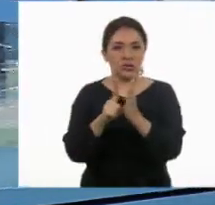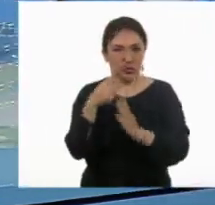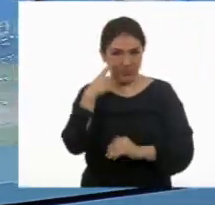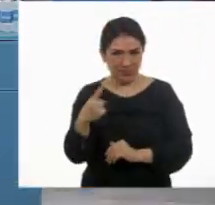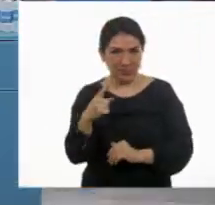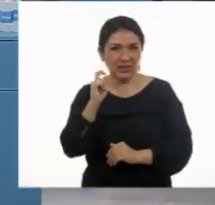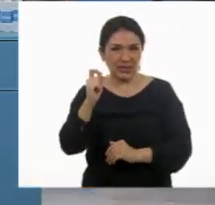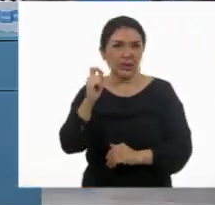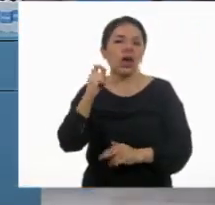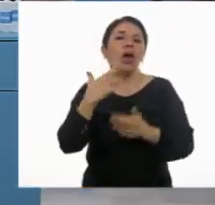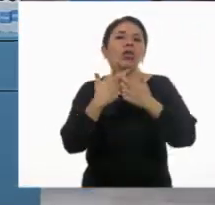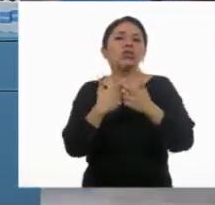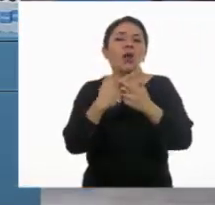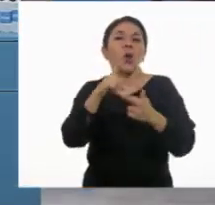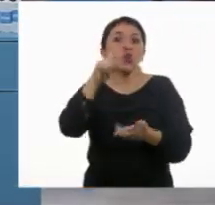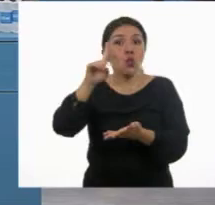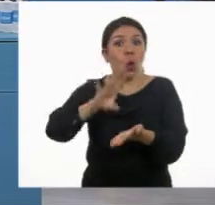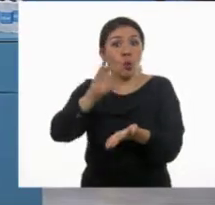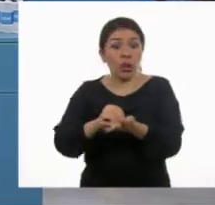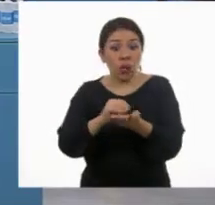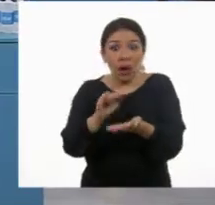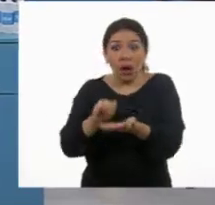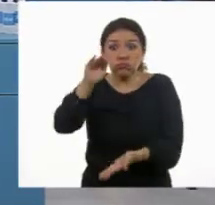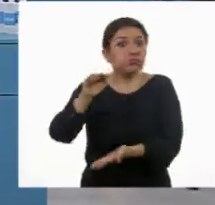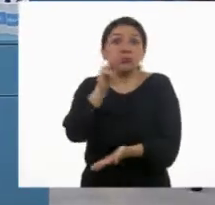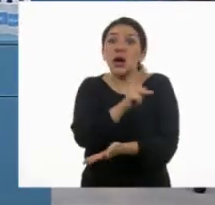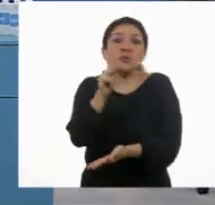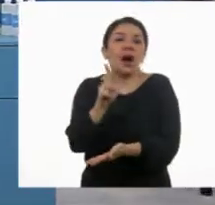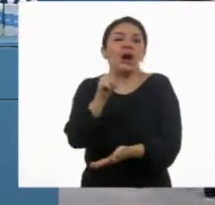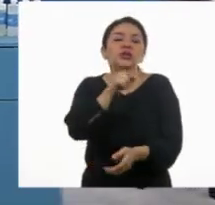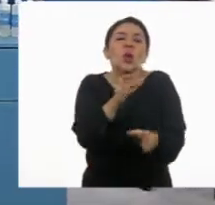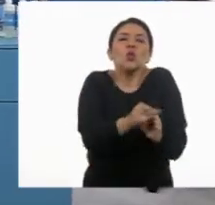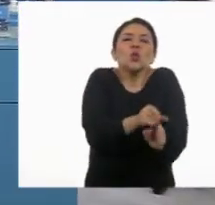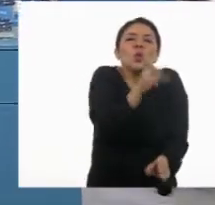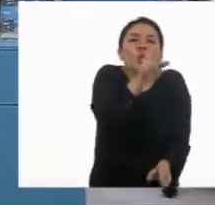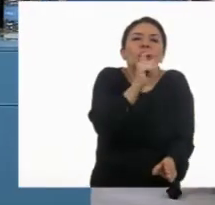decir, es menos del entero. Por eso son